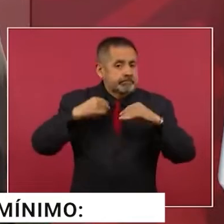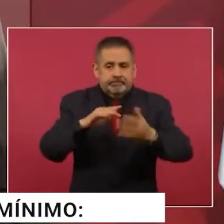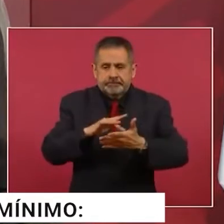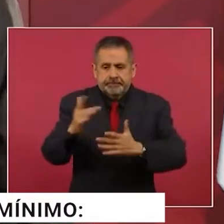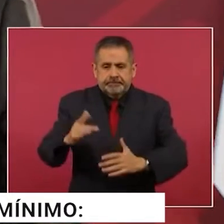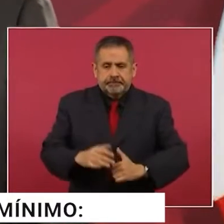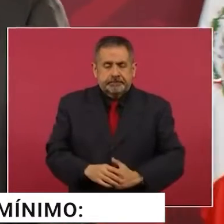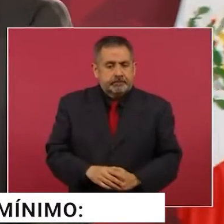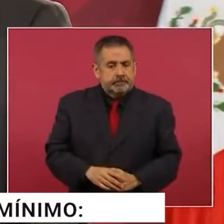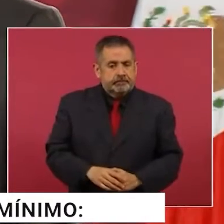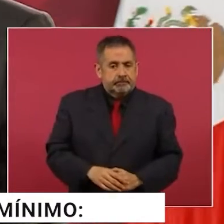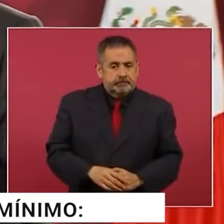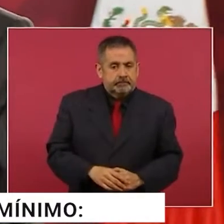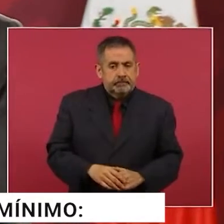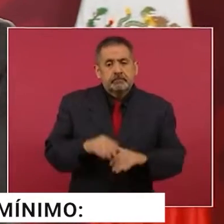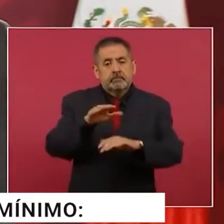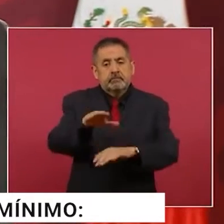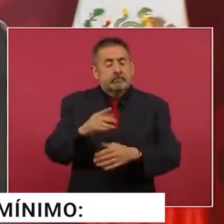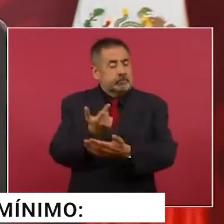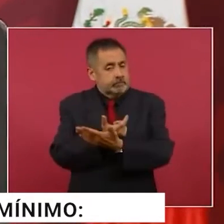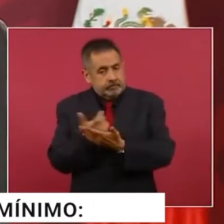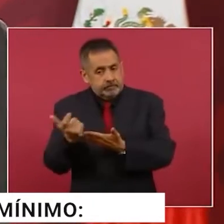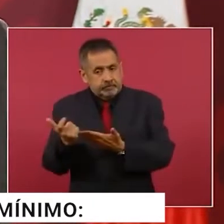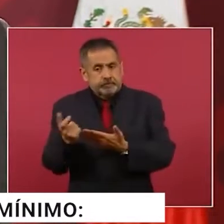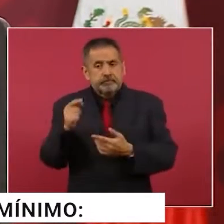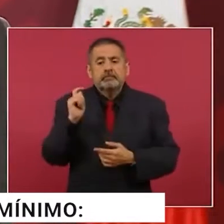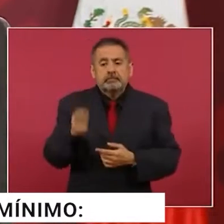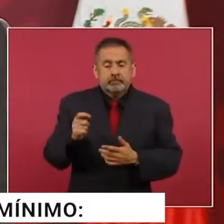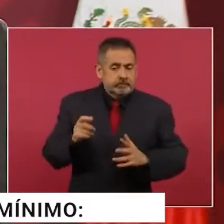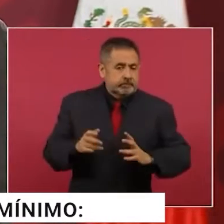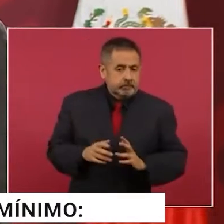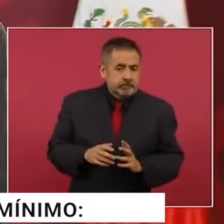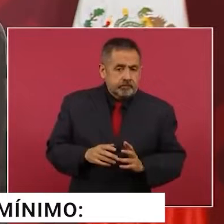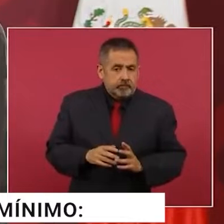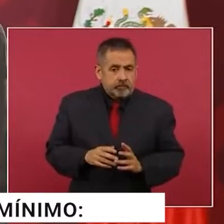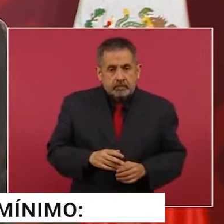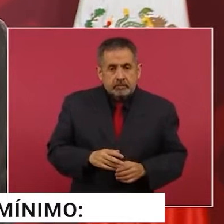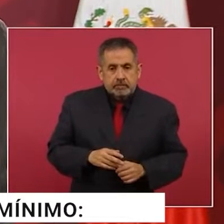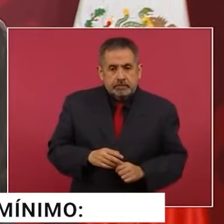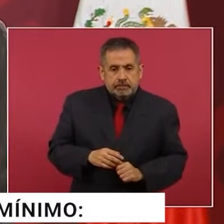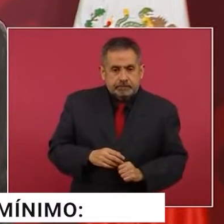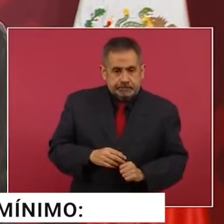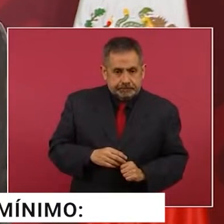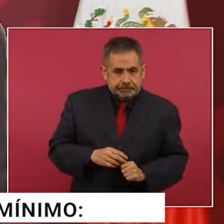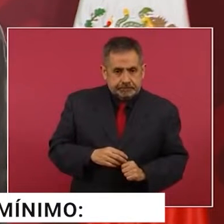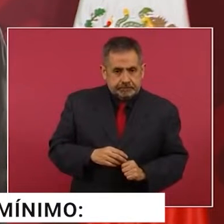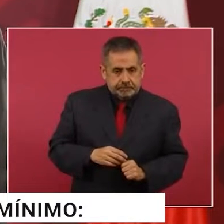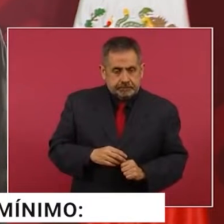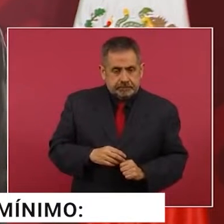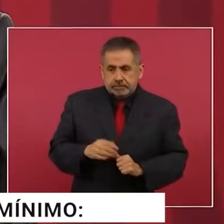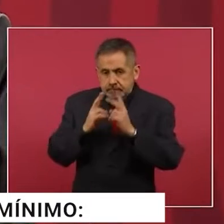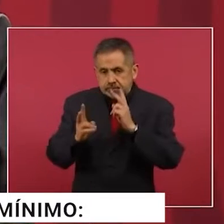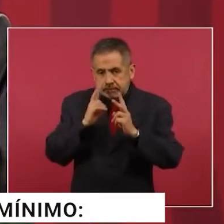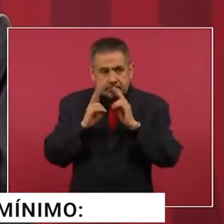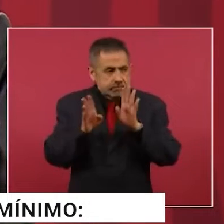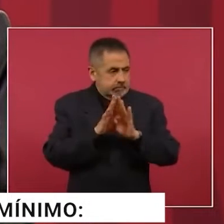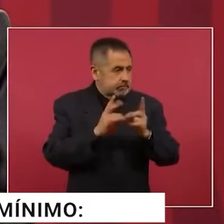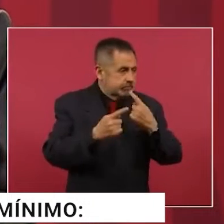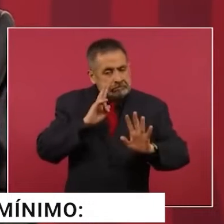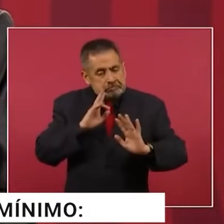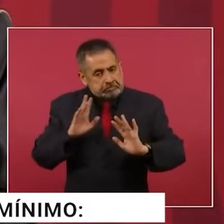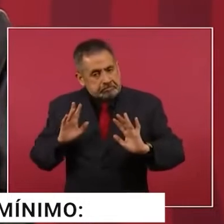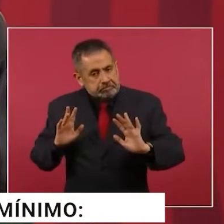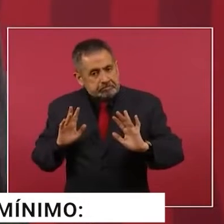salario mínimo en 2023 y hay voluntad para que así sea. Pues está en pláticas. Lo